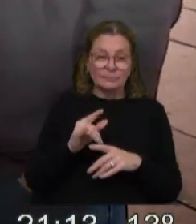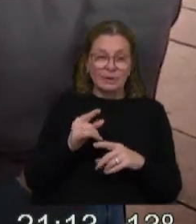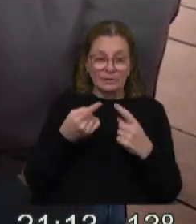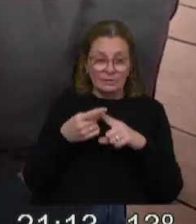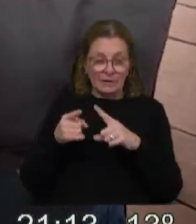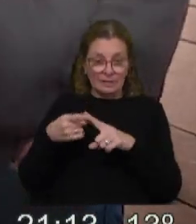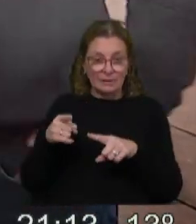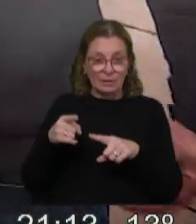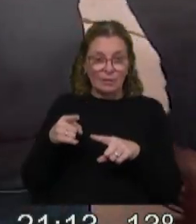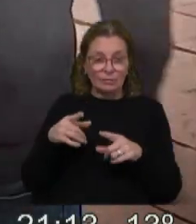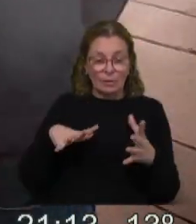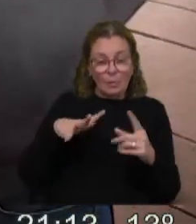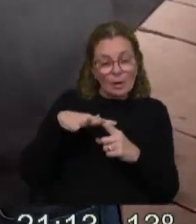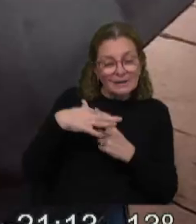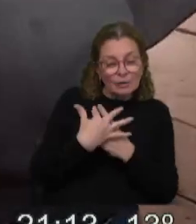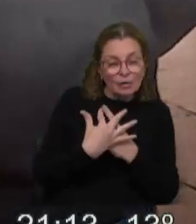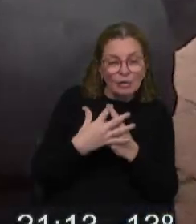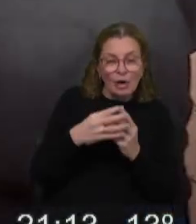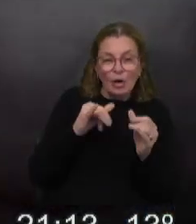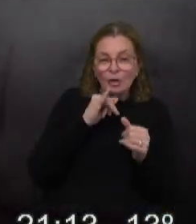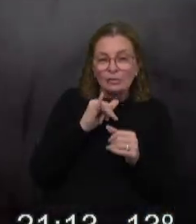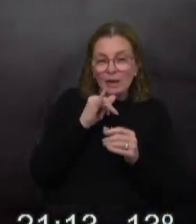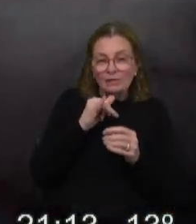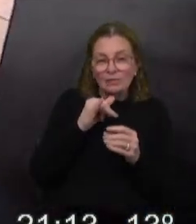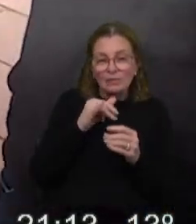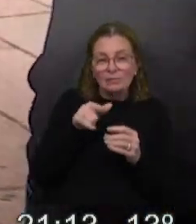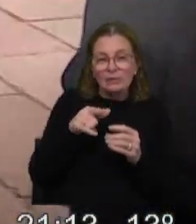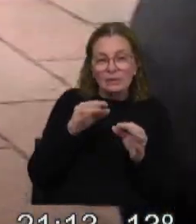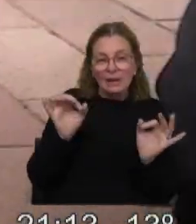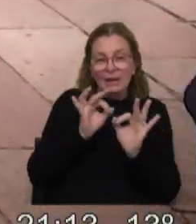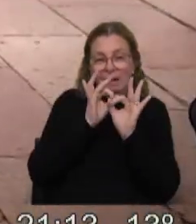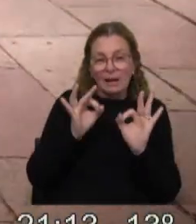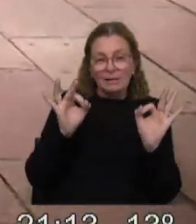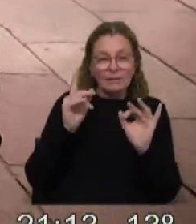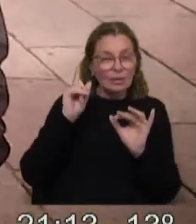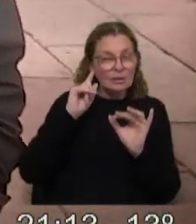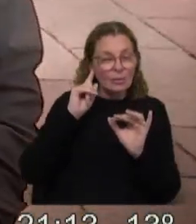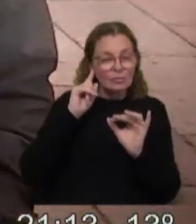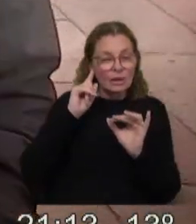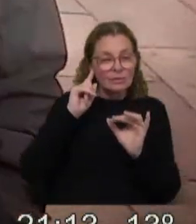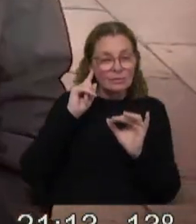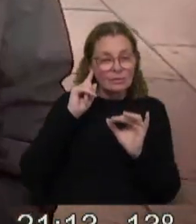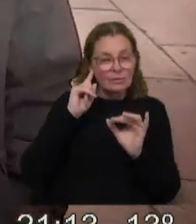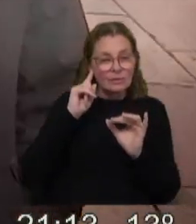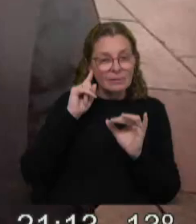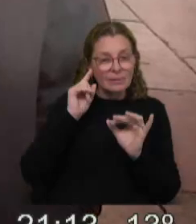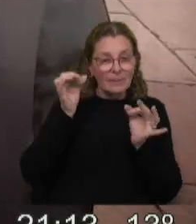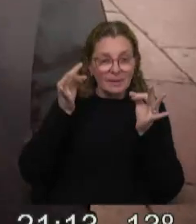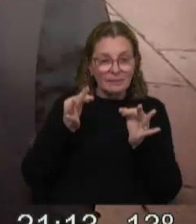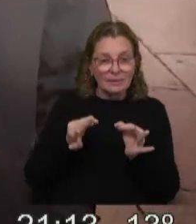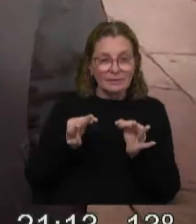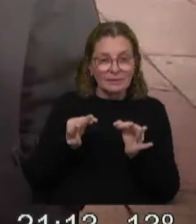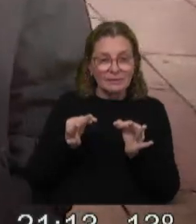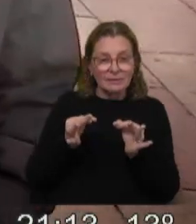referencias, o vas ambientando, digamos, contextualizando esa canción que está sonando en nuestra cabeza de forma perfecta.